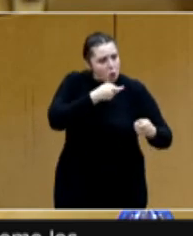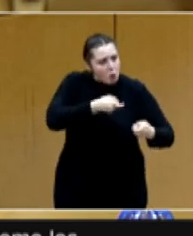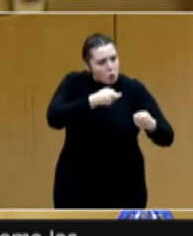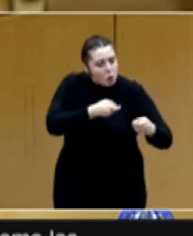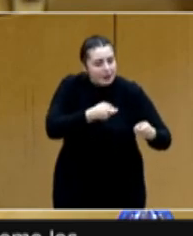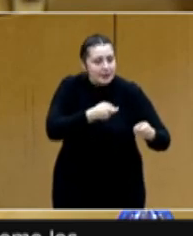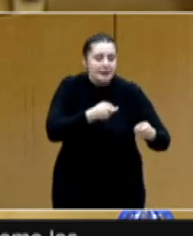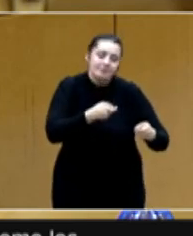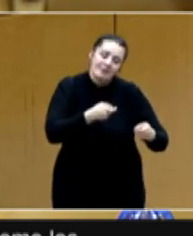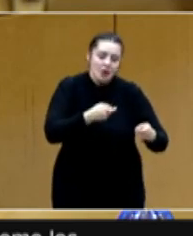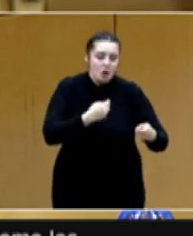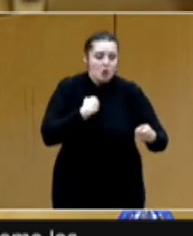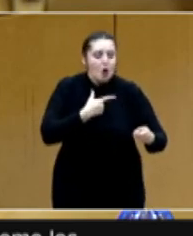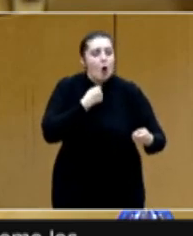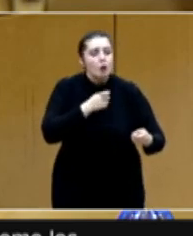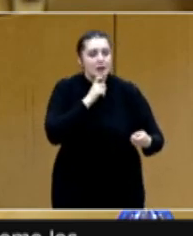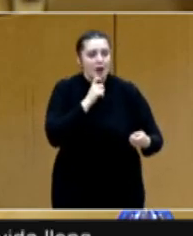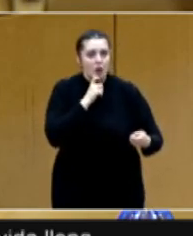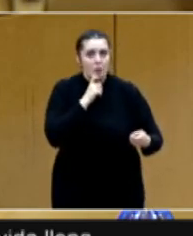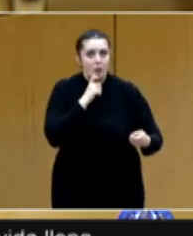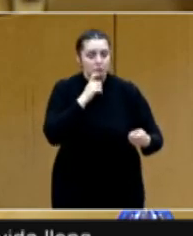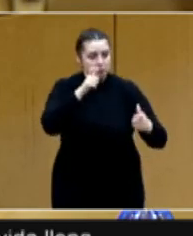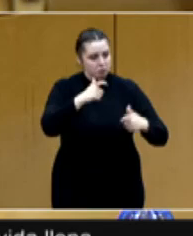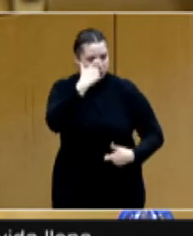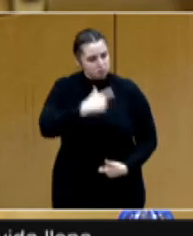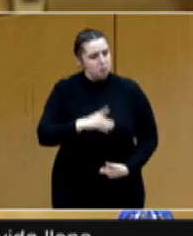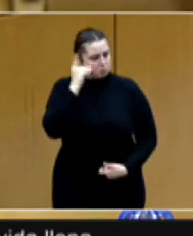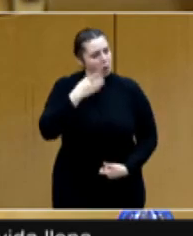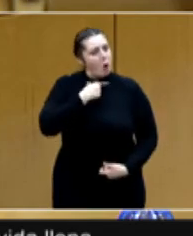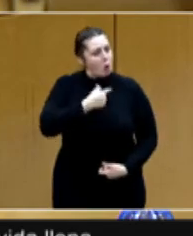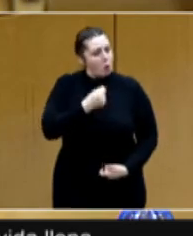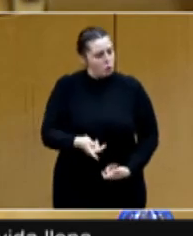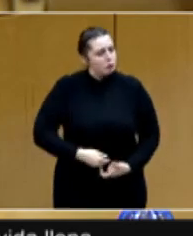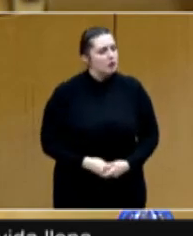gusta ser una persona con síndrome de down